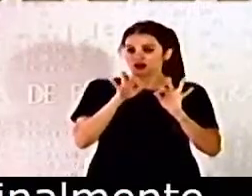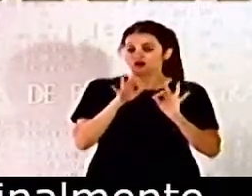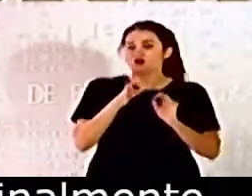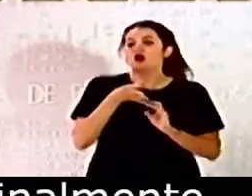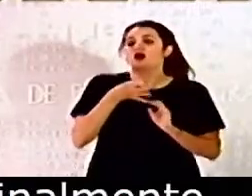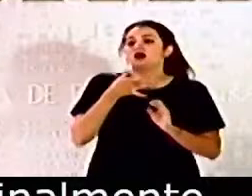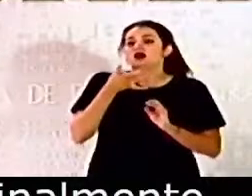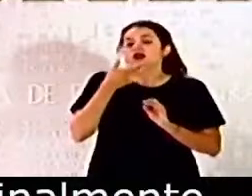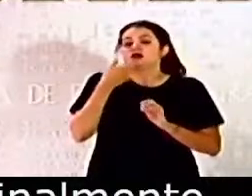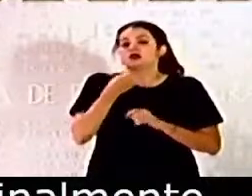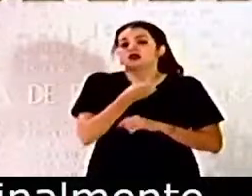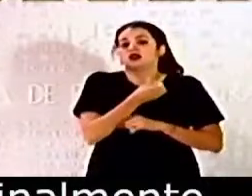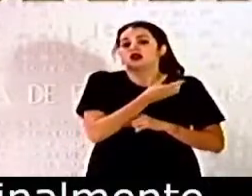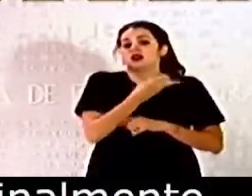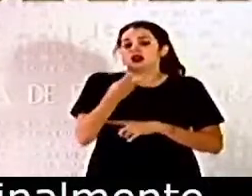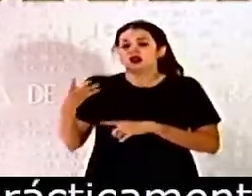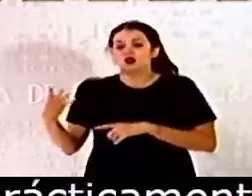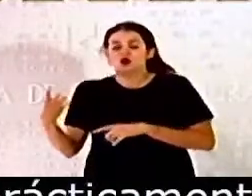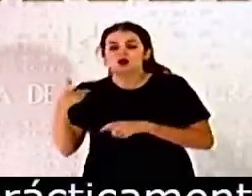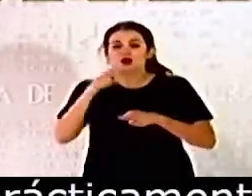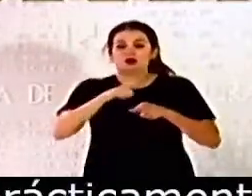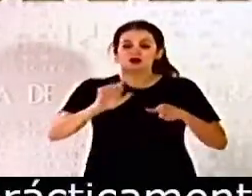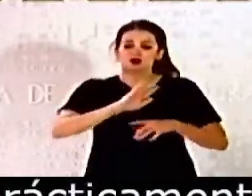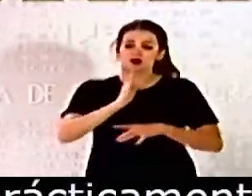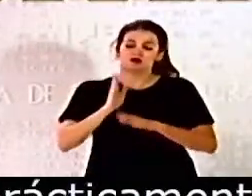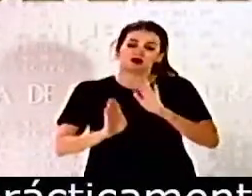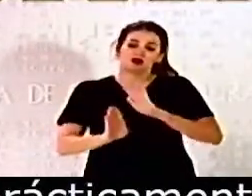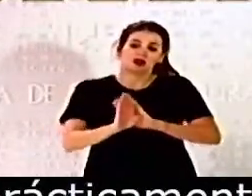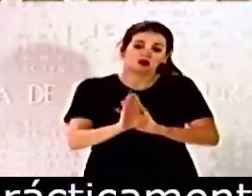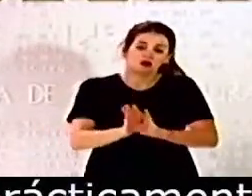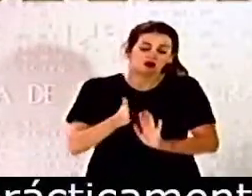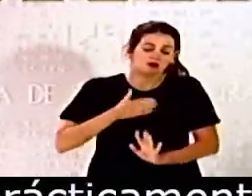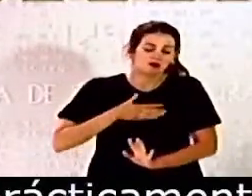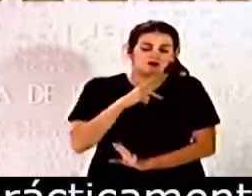cifras y ya me duele que esto sea así. Me duele por la salud,